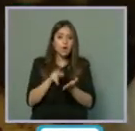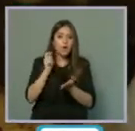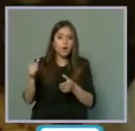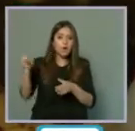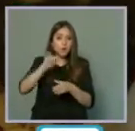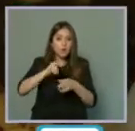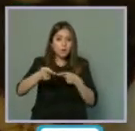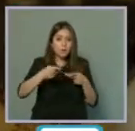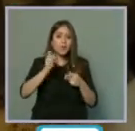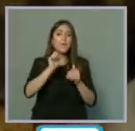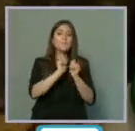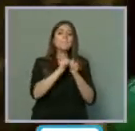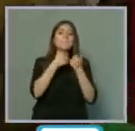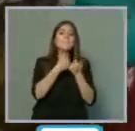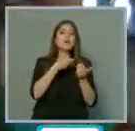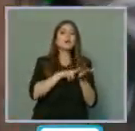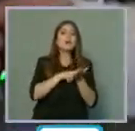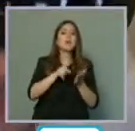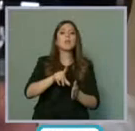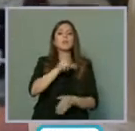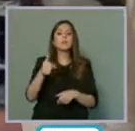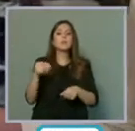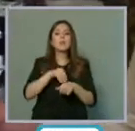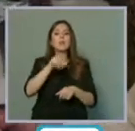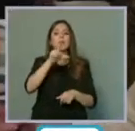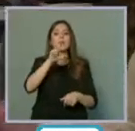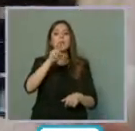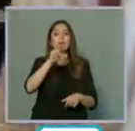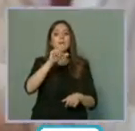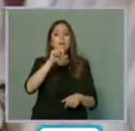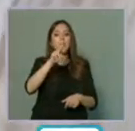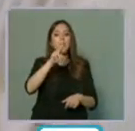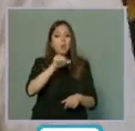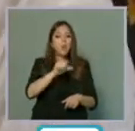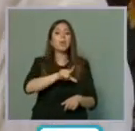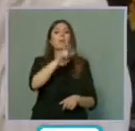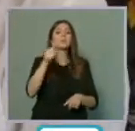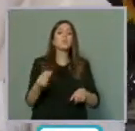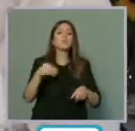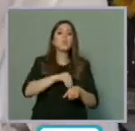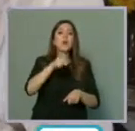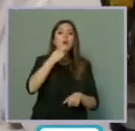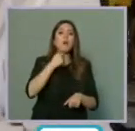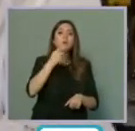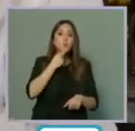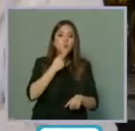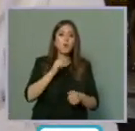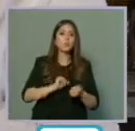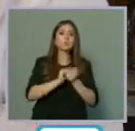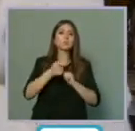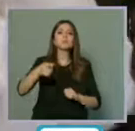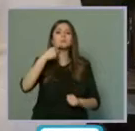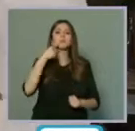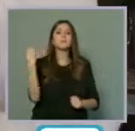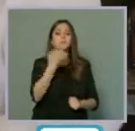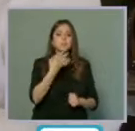bebida. Pan negro y levaduras. Y Y sale una. azúcar. Y Ajá. bien helado se toma. Sí, está muy rico.